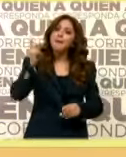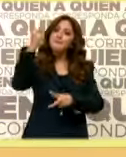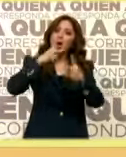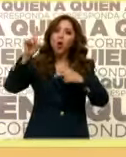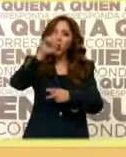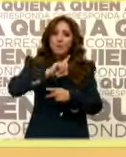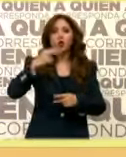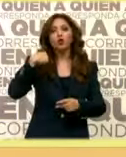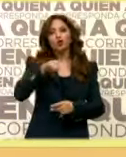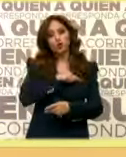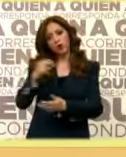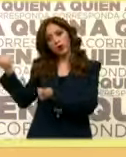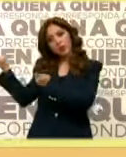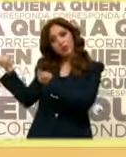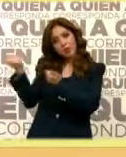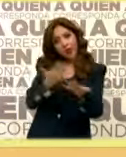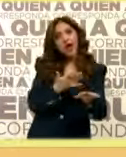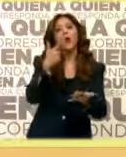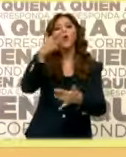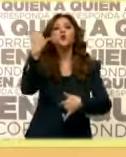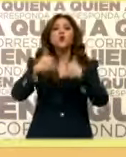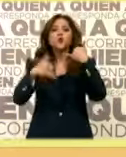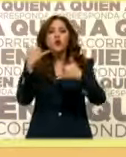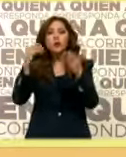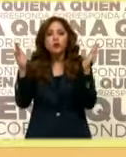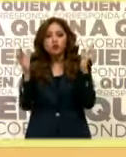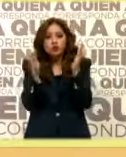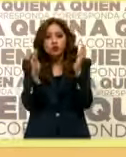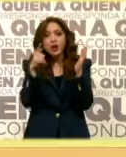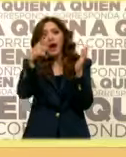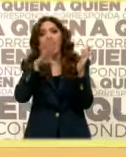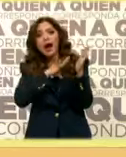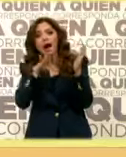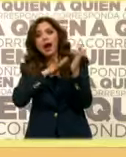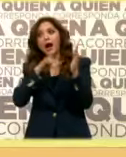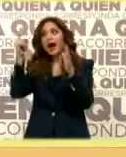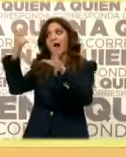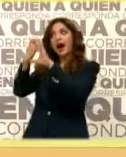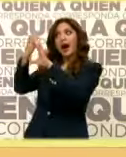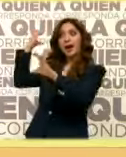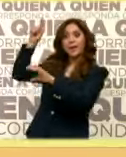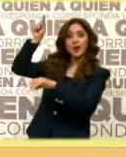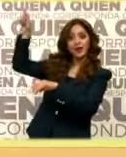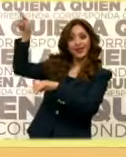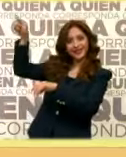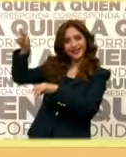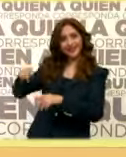podemos quedar atrás. Aquí traigo unos pequeños juguetes, pero ahí está el camionzón. La verdad es que